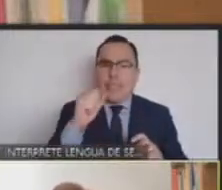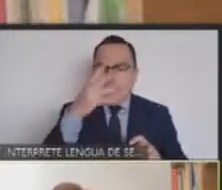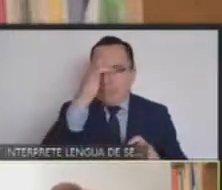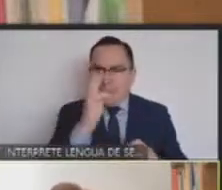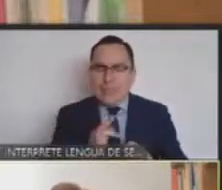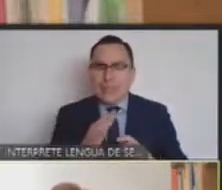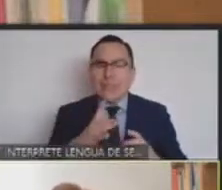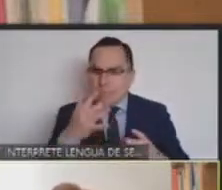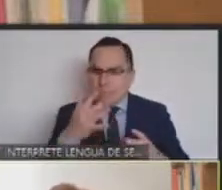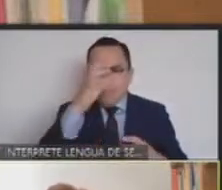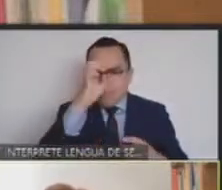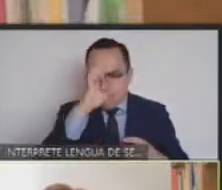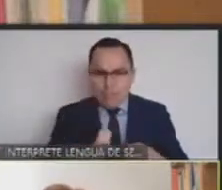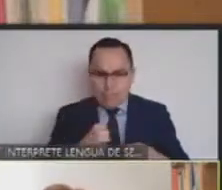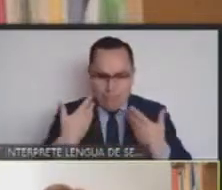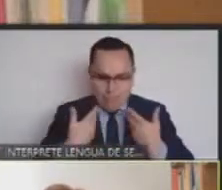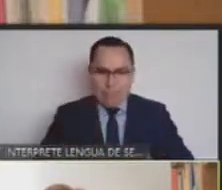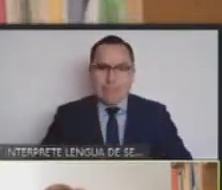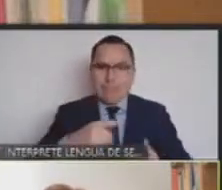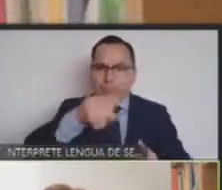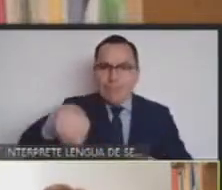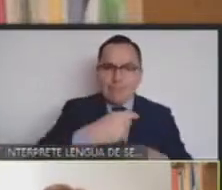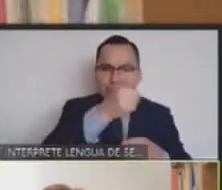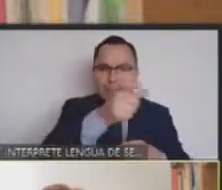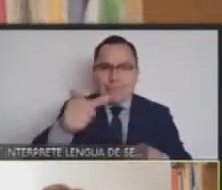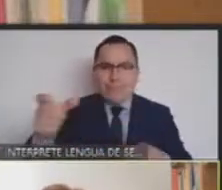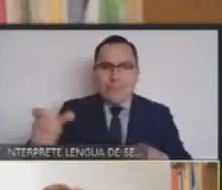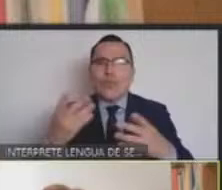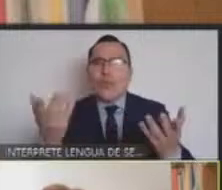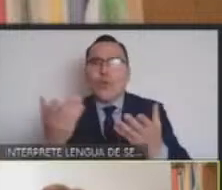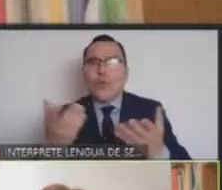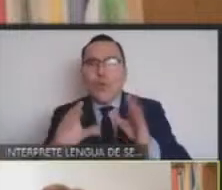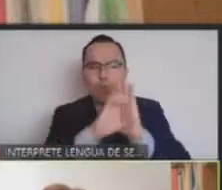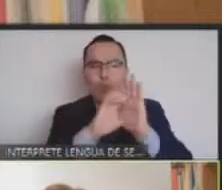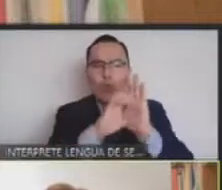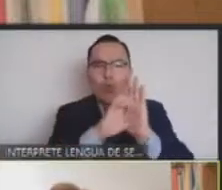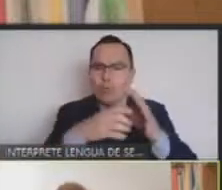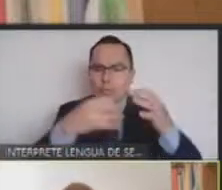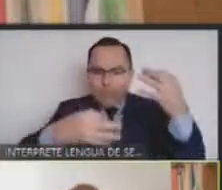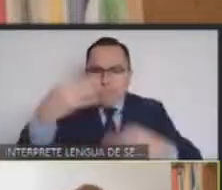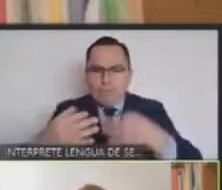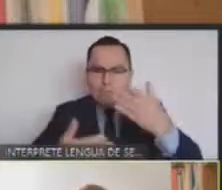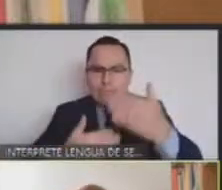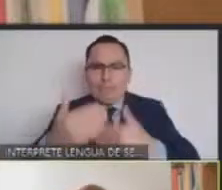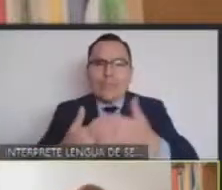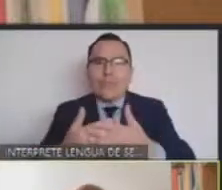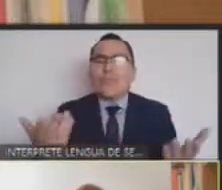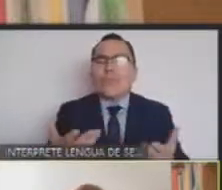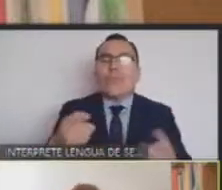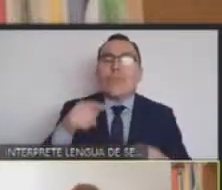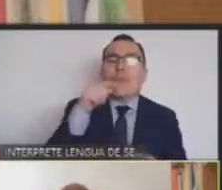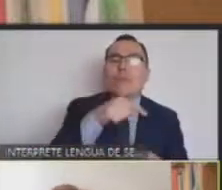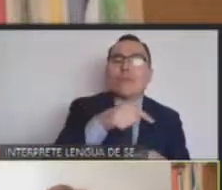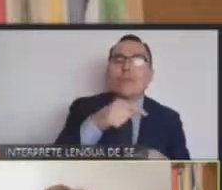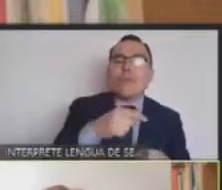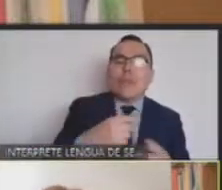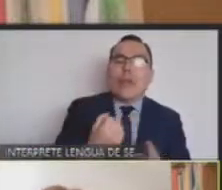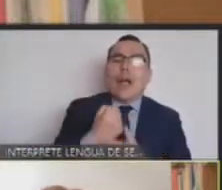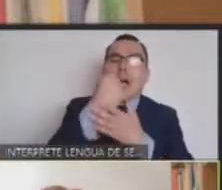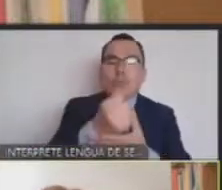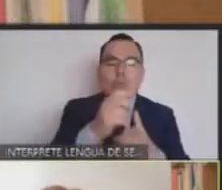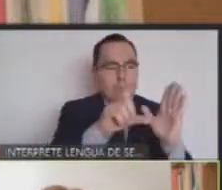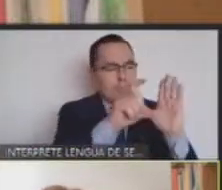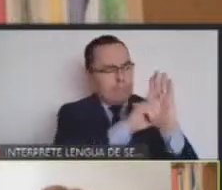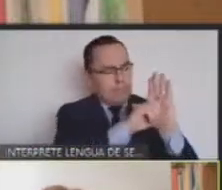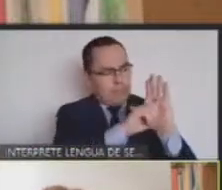judicial en particular para, como un elemento, una herramienta para el debido cumplimiento de las